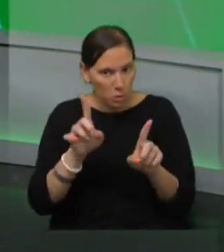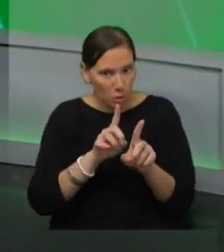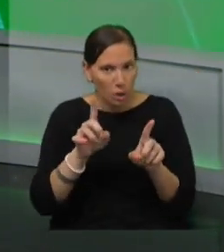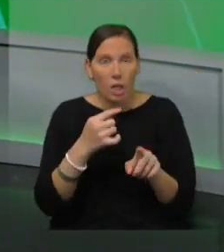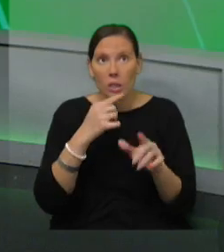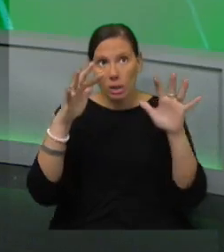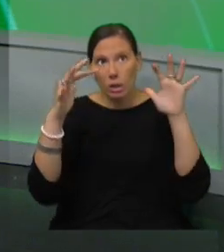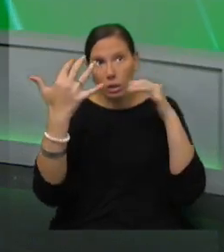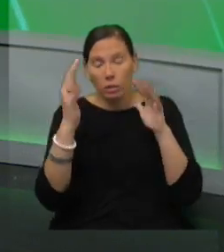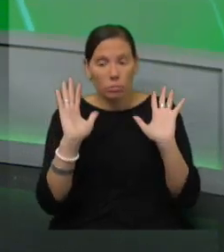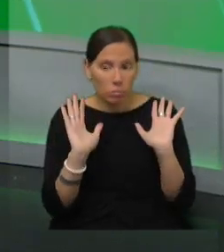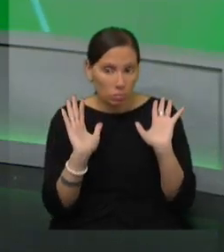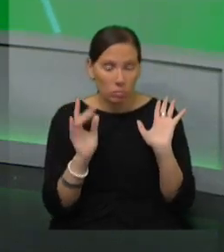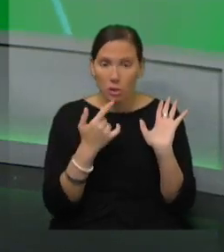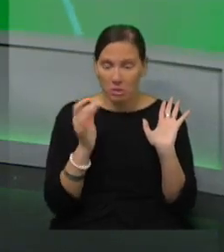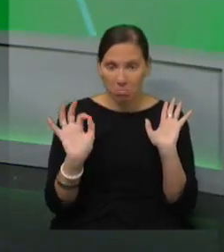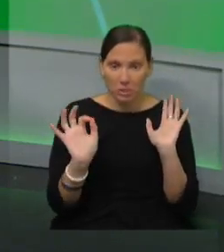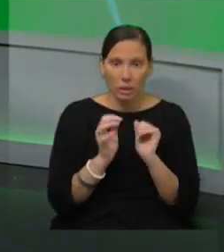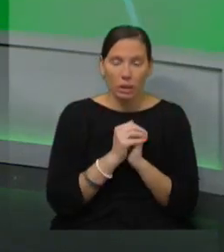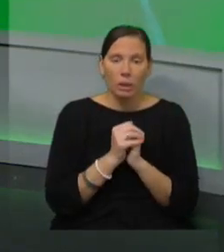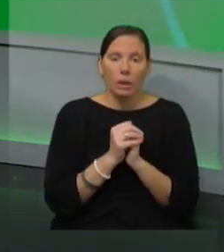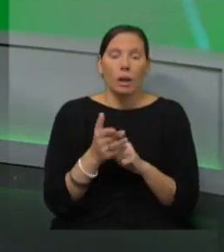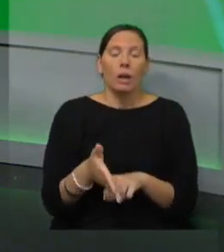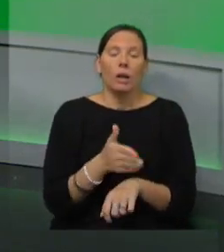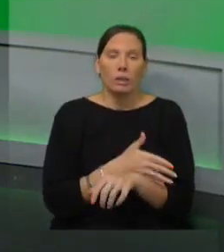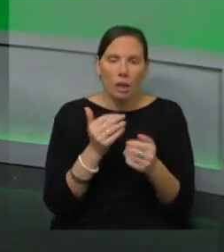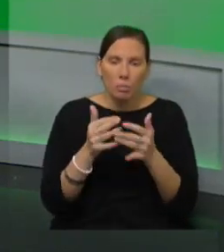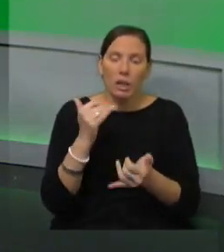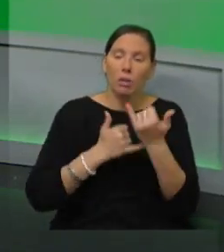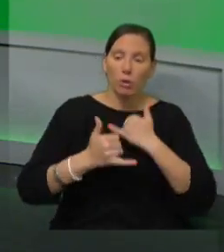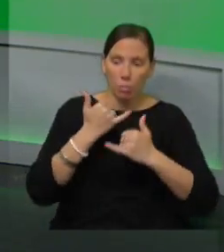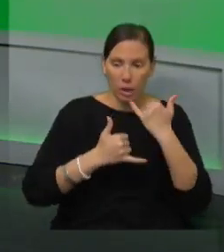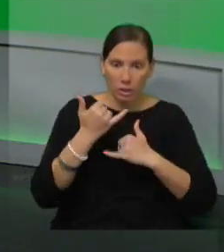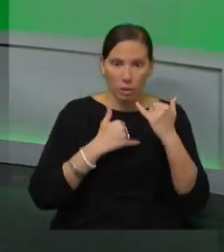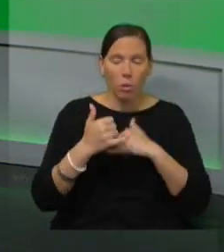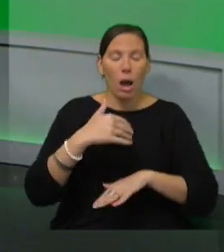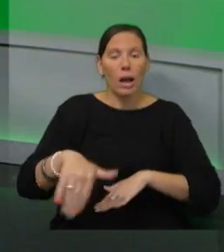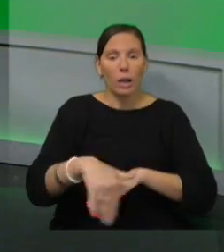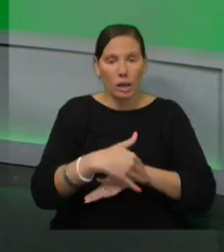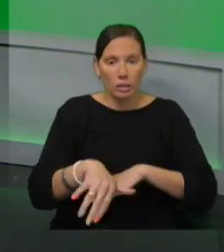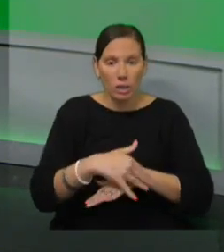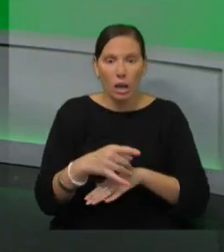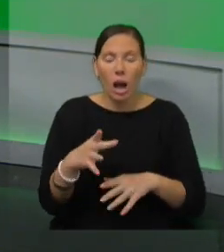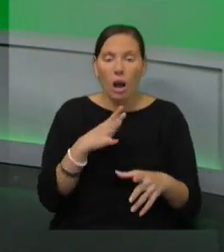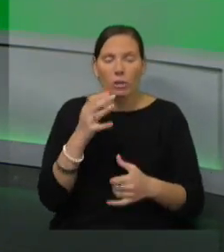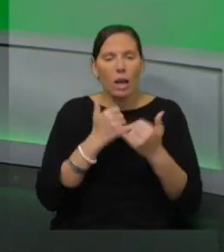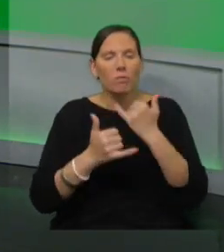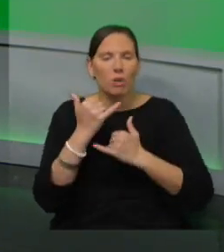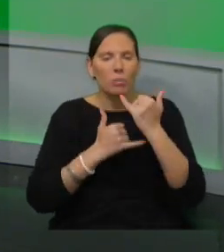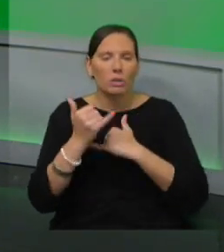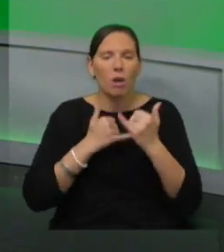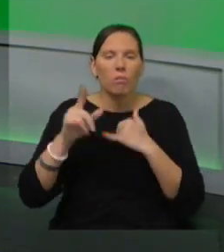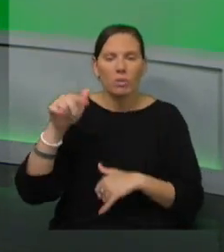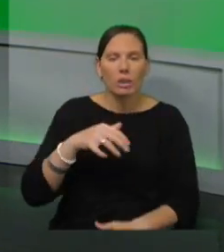pronóstico de meteorología y antes de comenzar el desarrollo informativo nos vamos a exterior es donde está surgiendo información